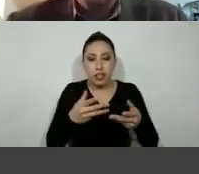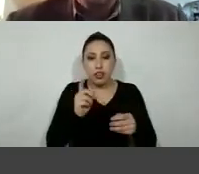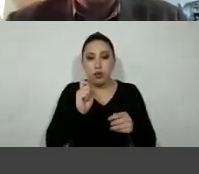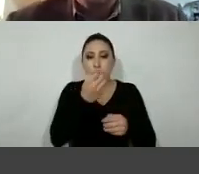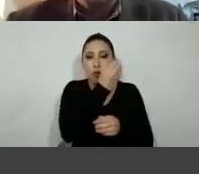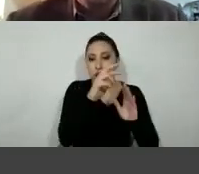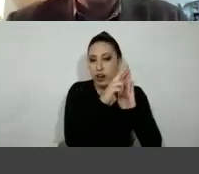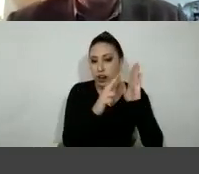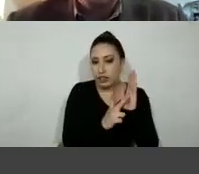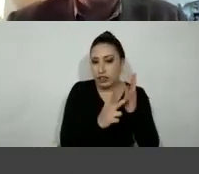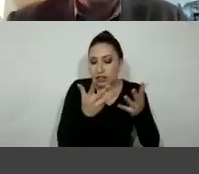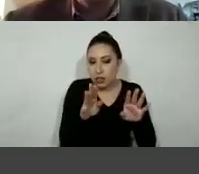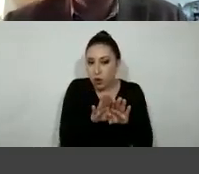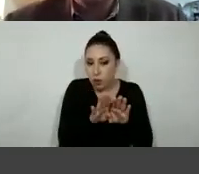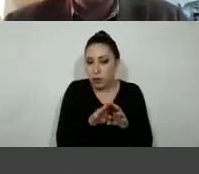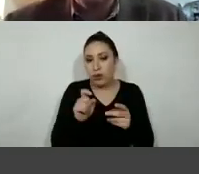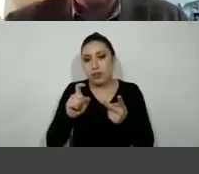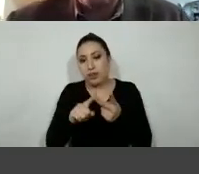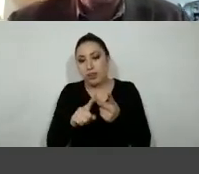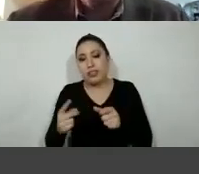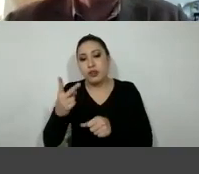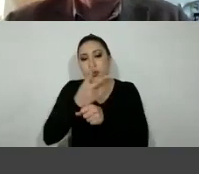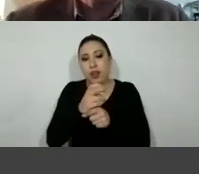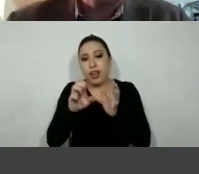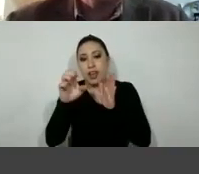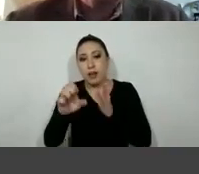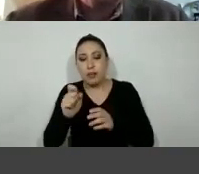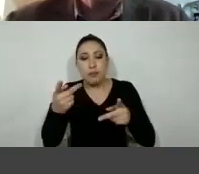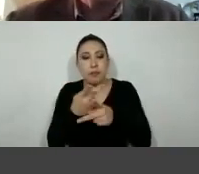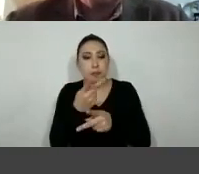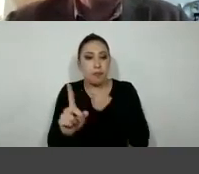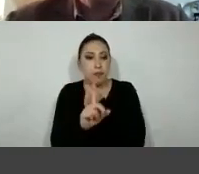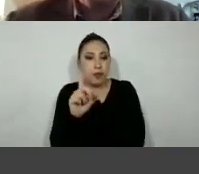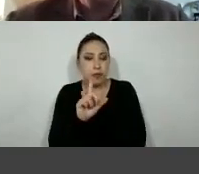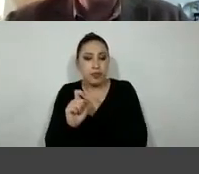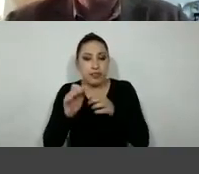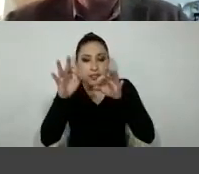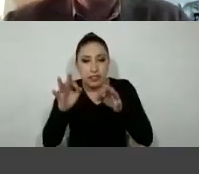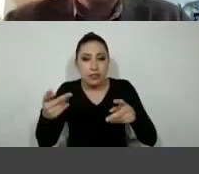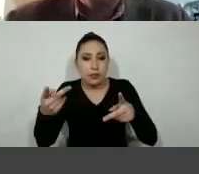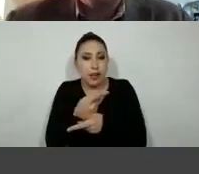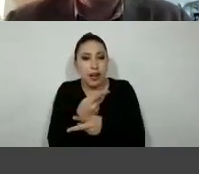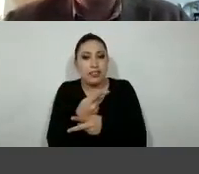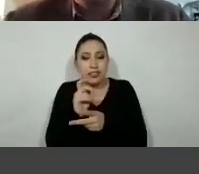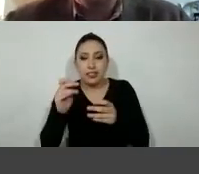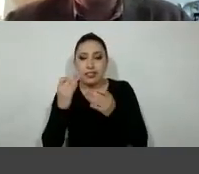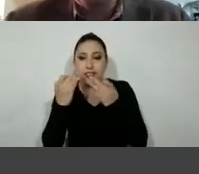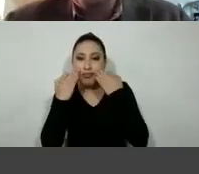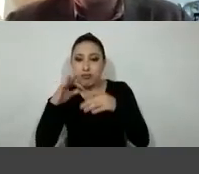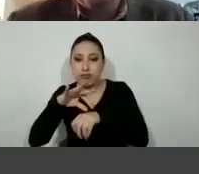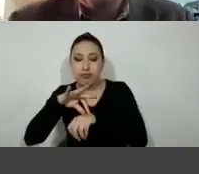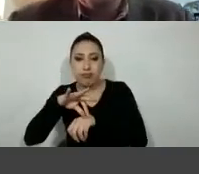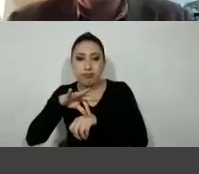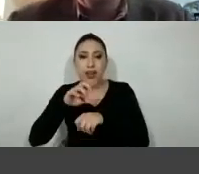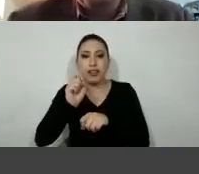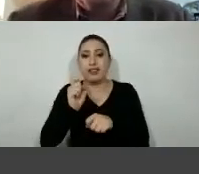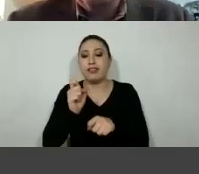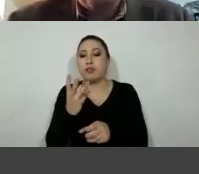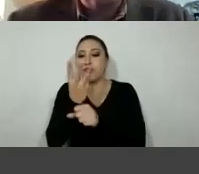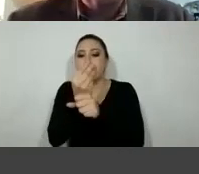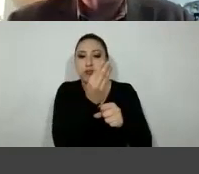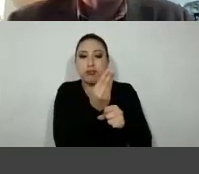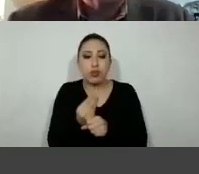son, pues, los problemas que se encuentran en ese camino, las áreas de oportunidad y pues